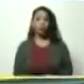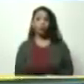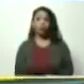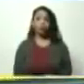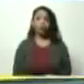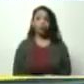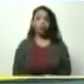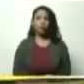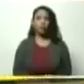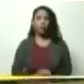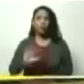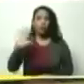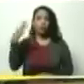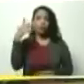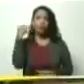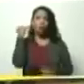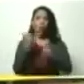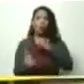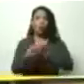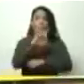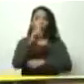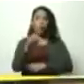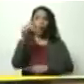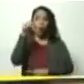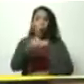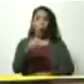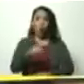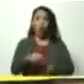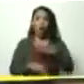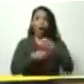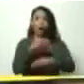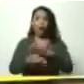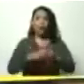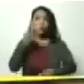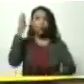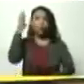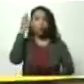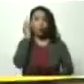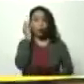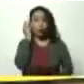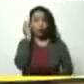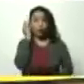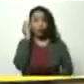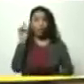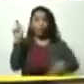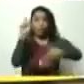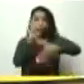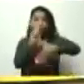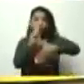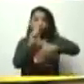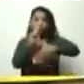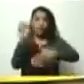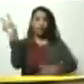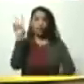la quinta y última pregunta por el día de hoy la formula Madeleine García de Telesur Venezuela